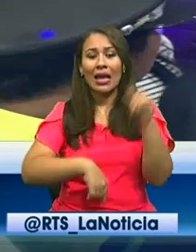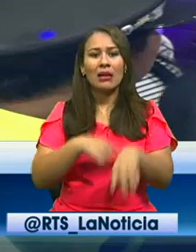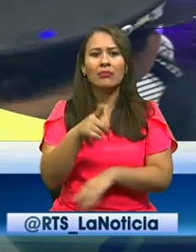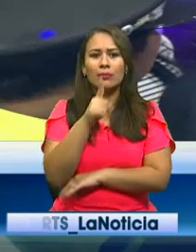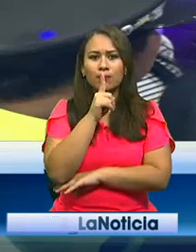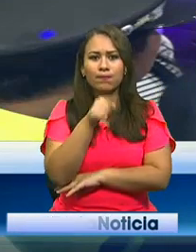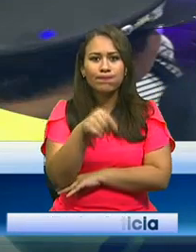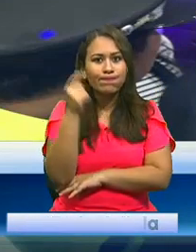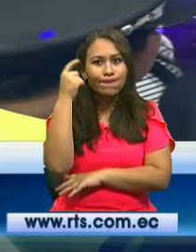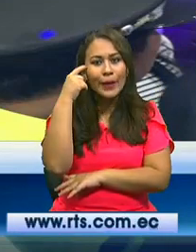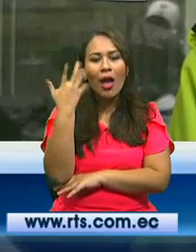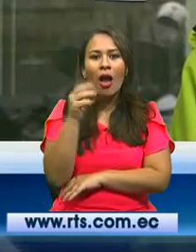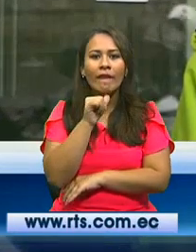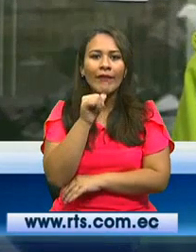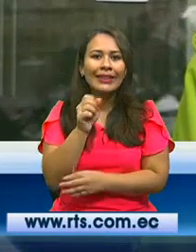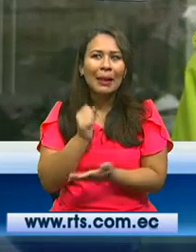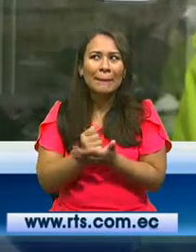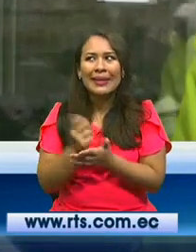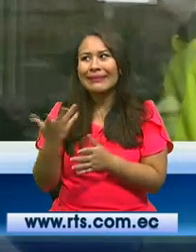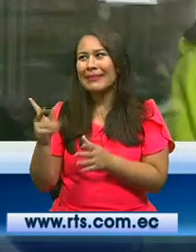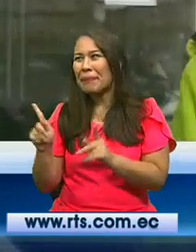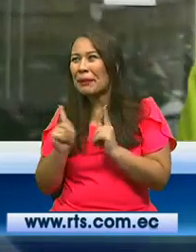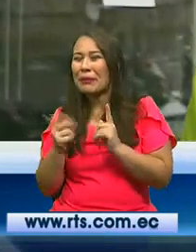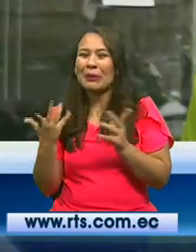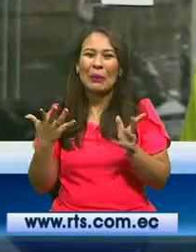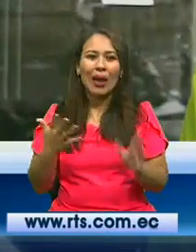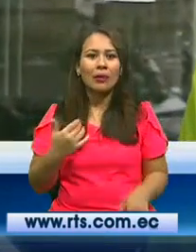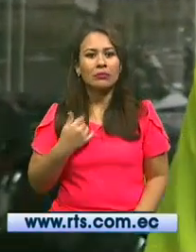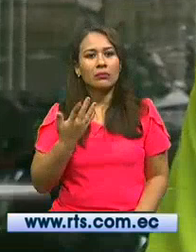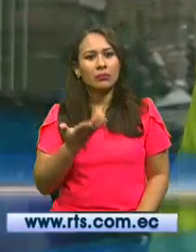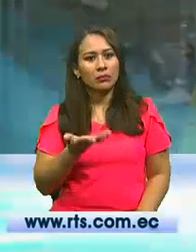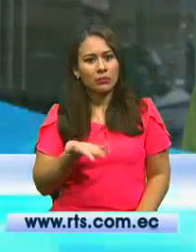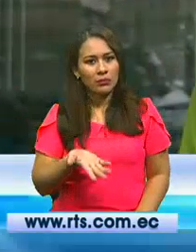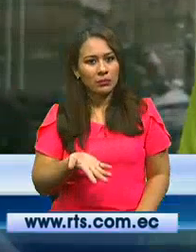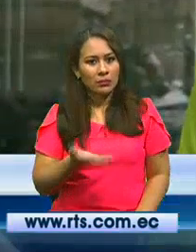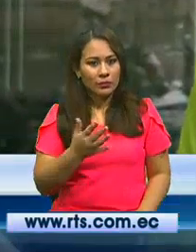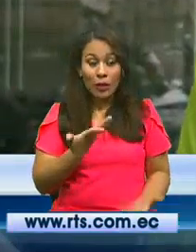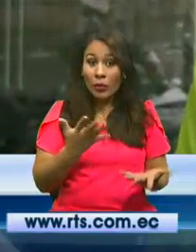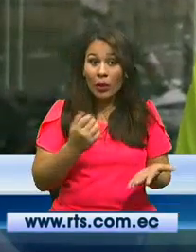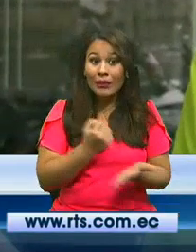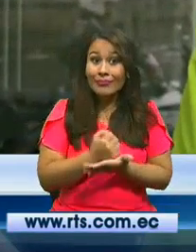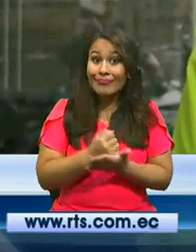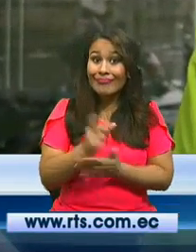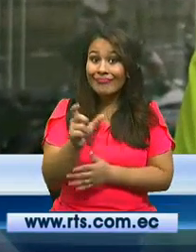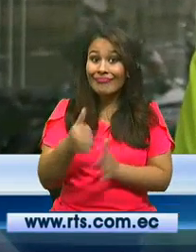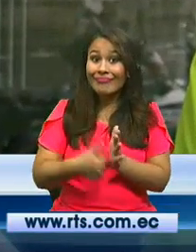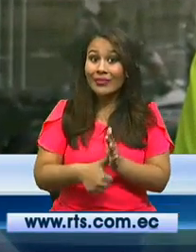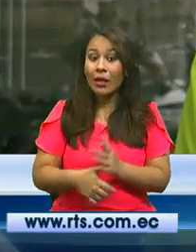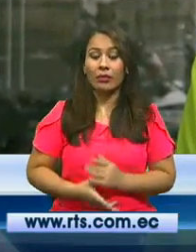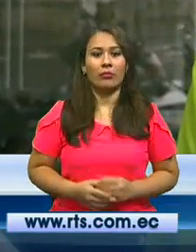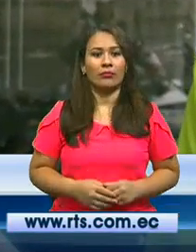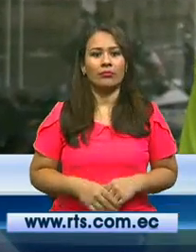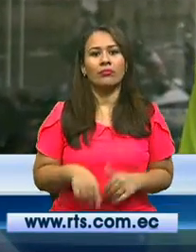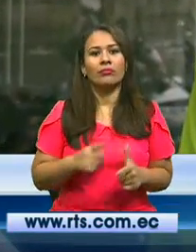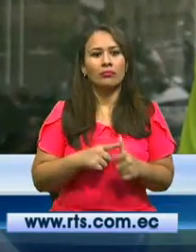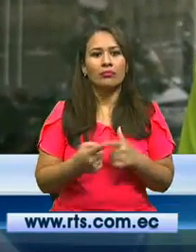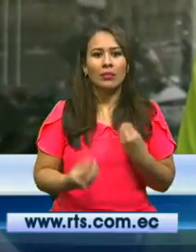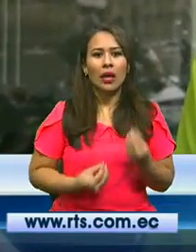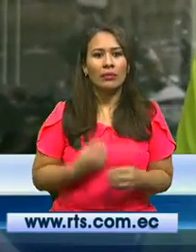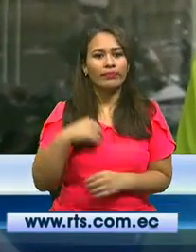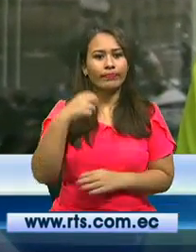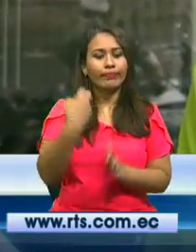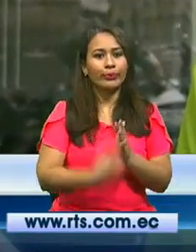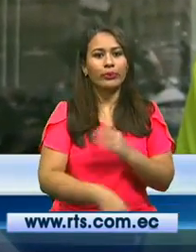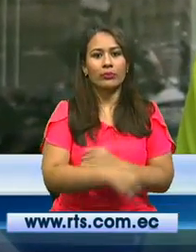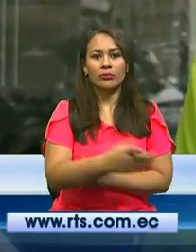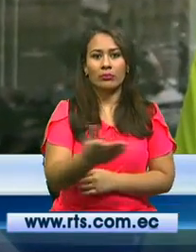situación migratoria irregular. Se verificó el estado de los indocumentados aquí en el país. Entonces se procedió a citarles y ellos tendrán